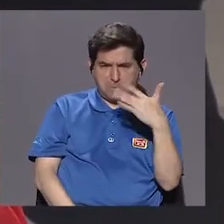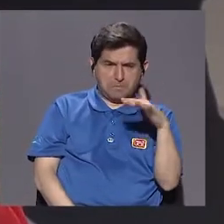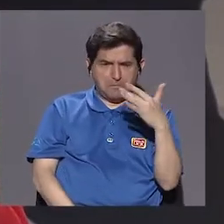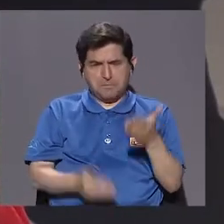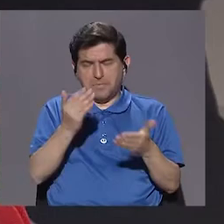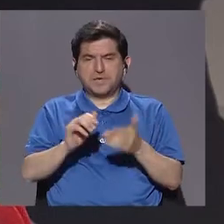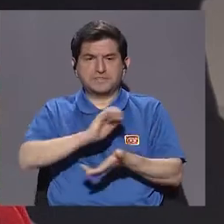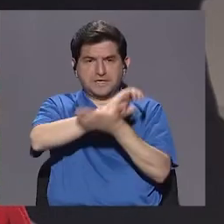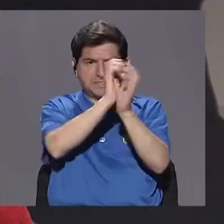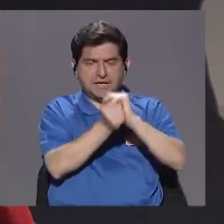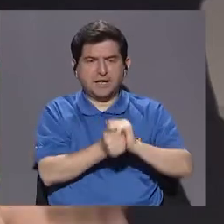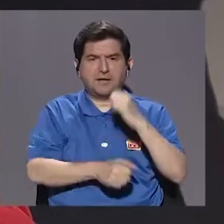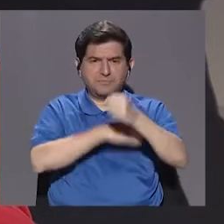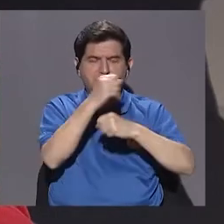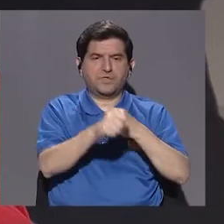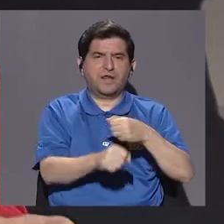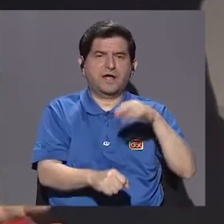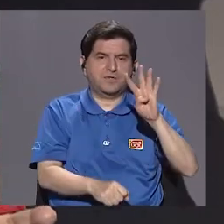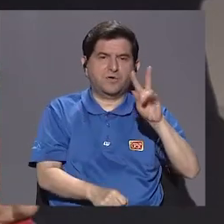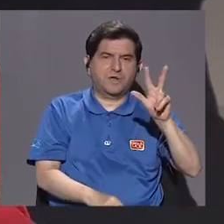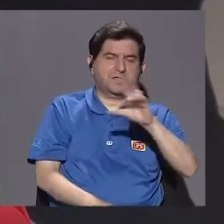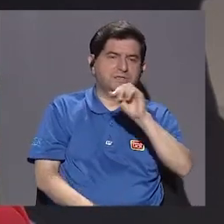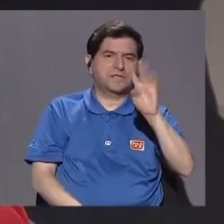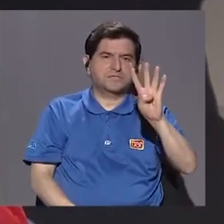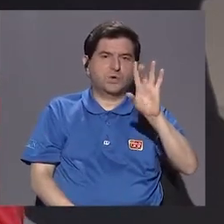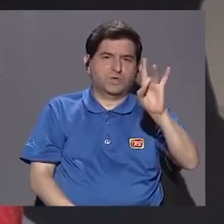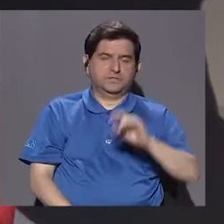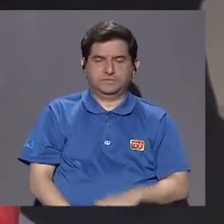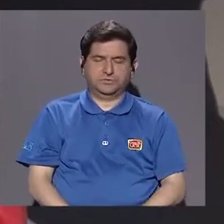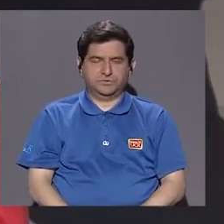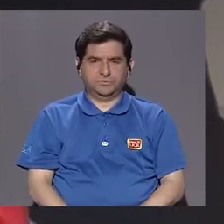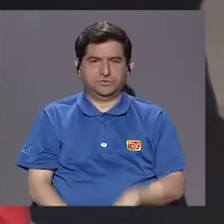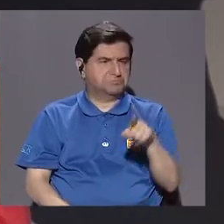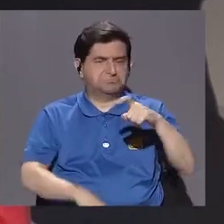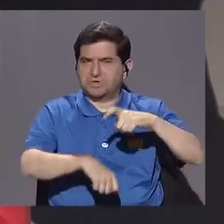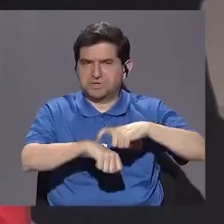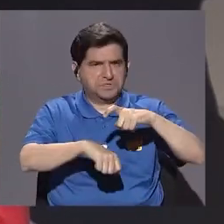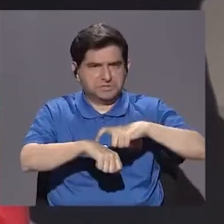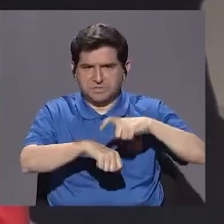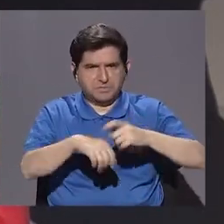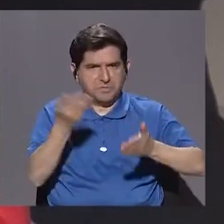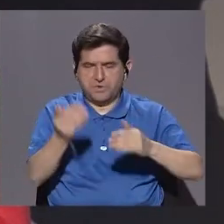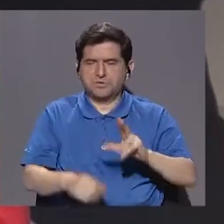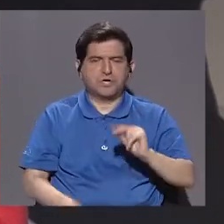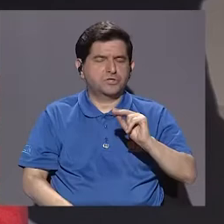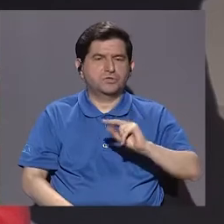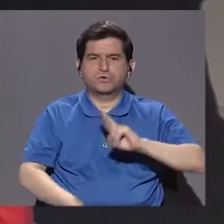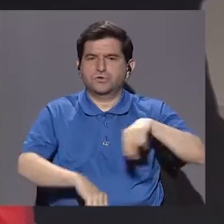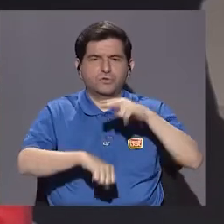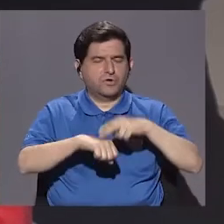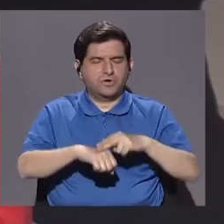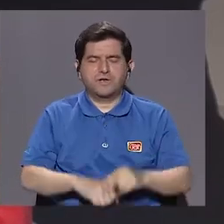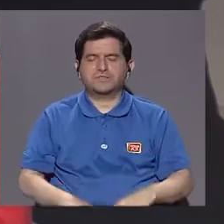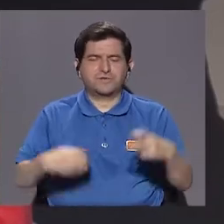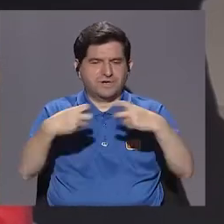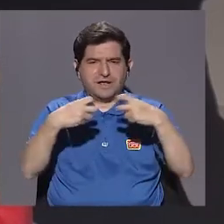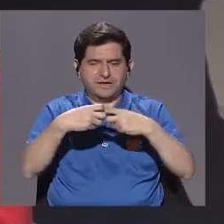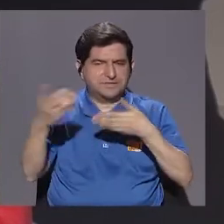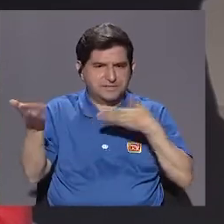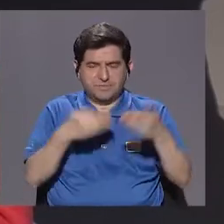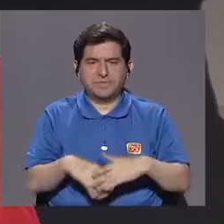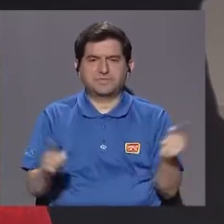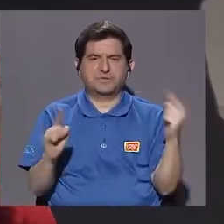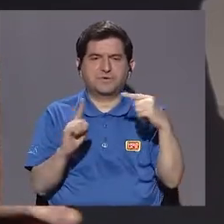poco a la reforma del 43 ya la reforma de 48 ni siquiera en ese momento están nacionalizando la electricidad también hasta el año